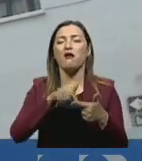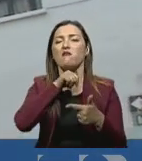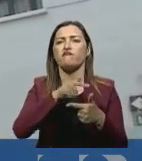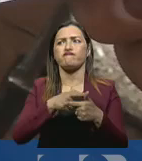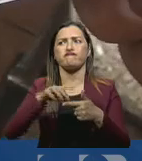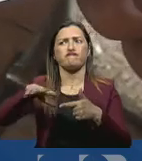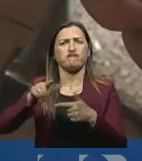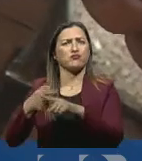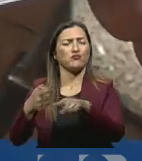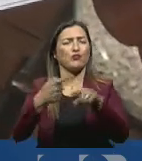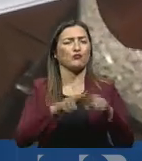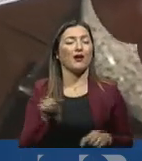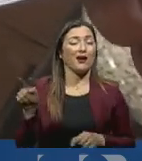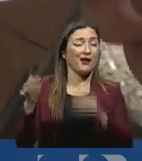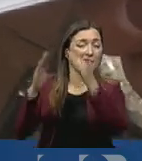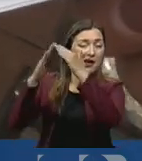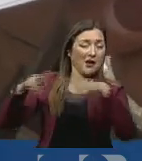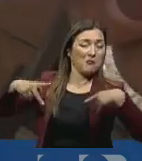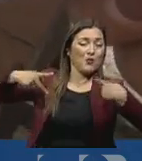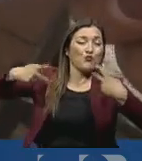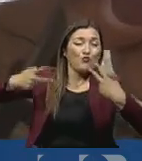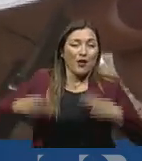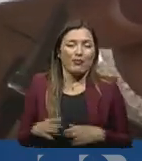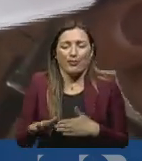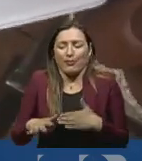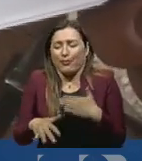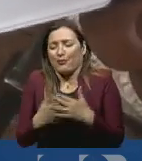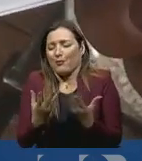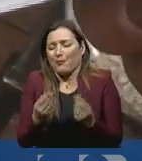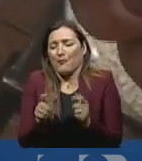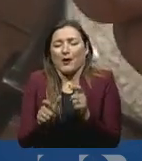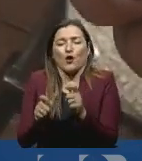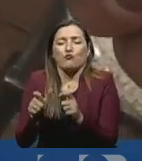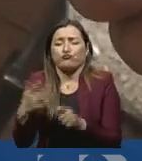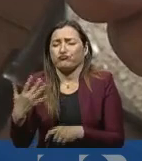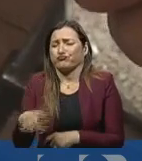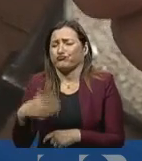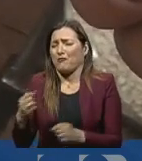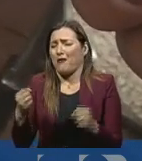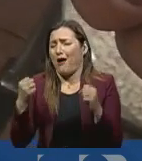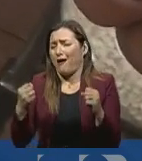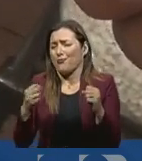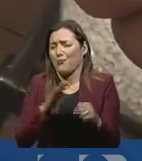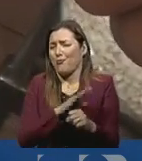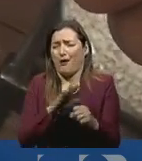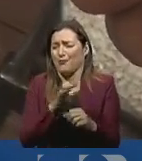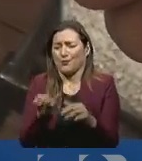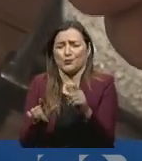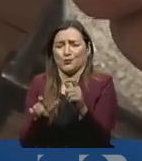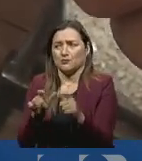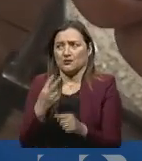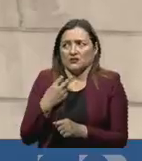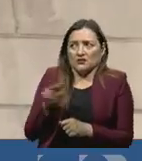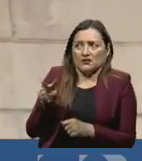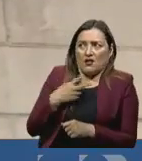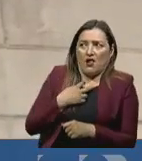otros delitos ahí si vivían de todo Rango gente de todo Rango ahí y quedaba ahí sin miedo